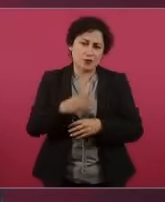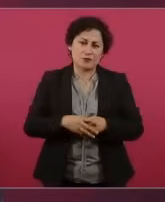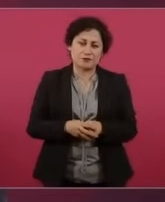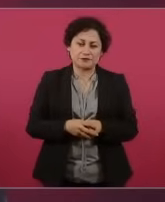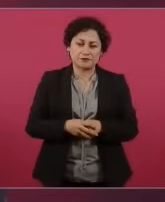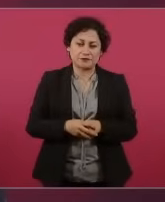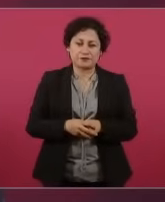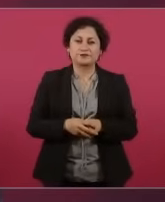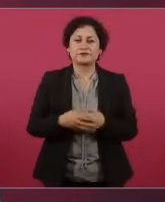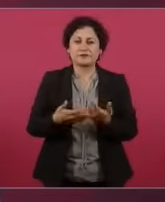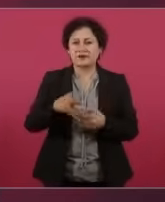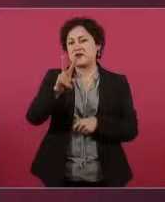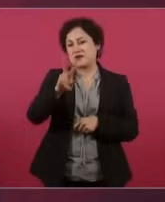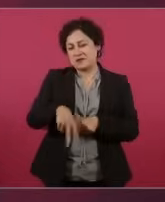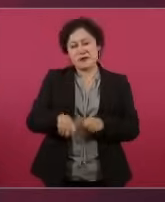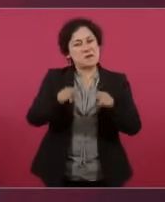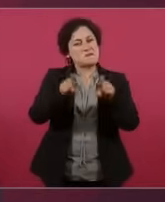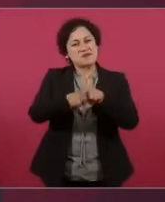Y diría periodístico,